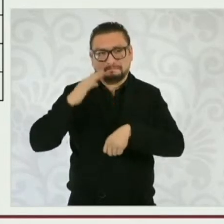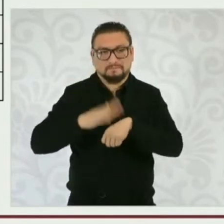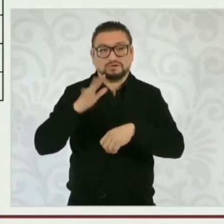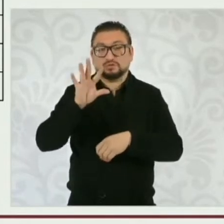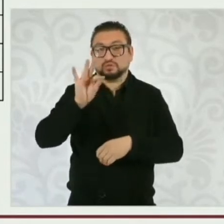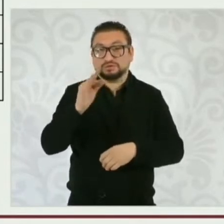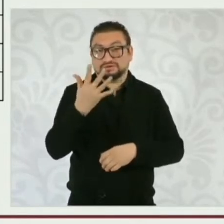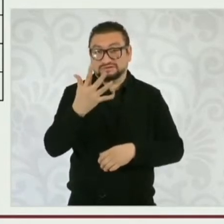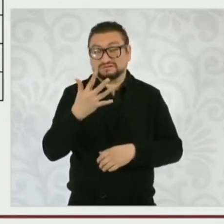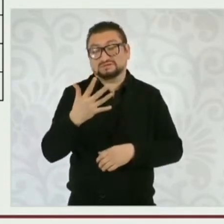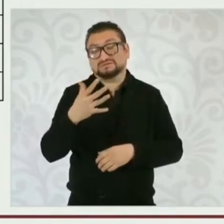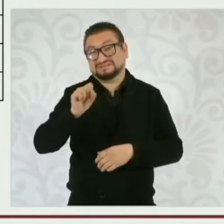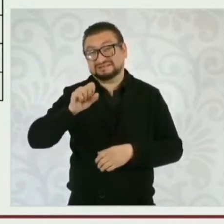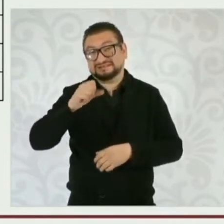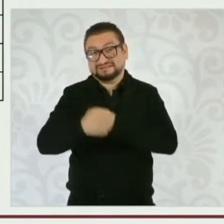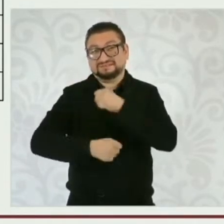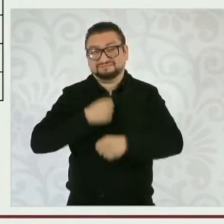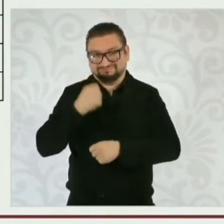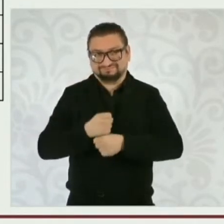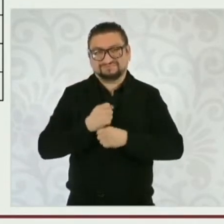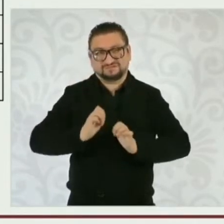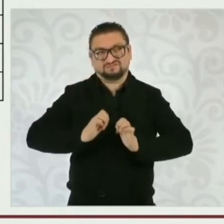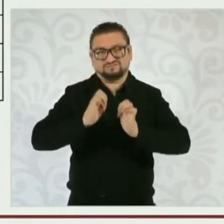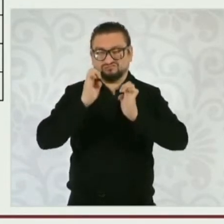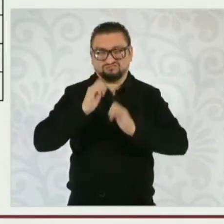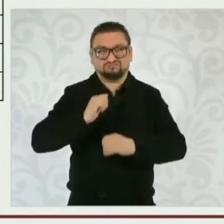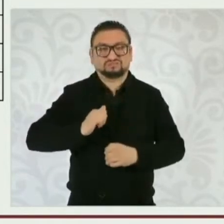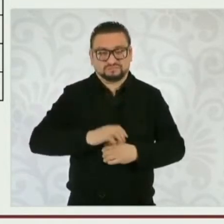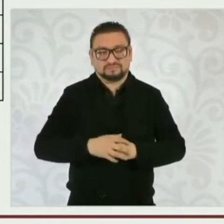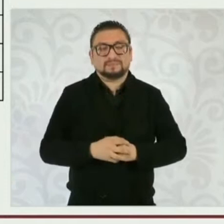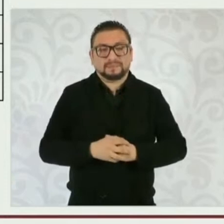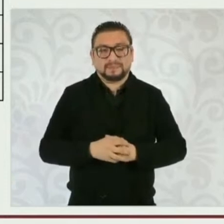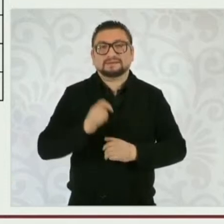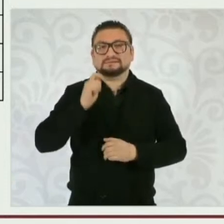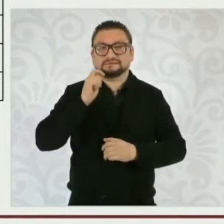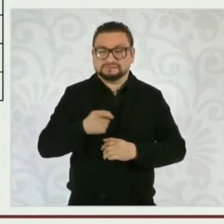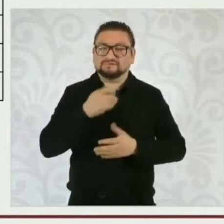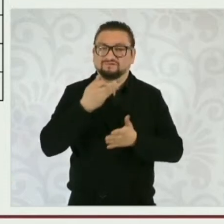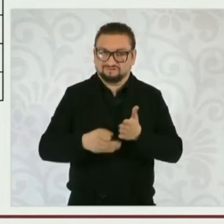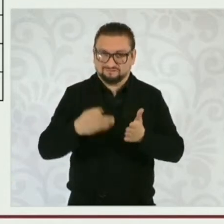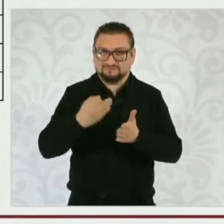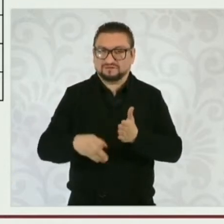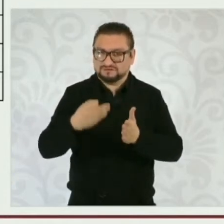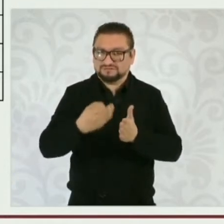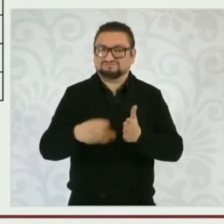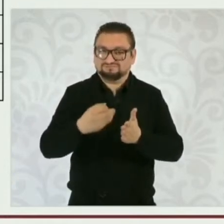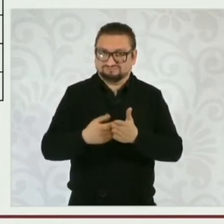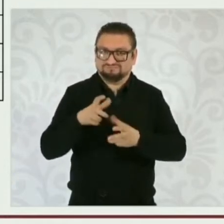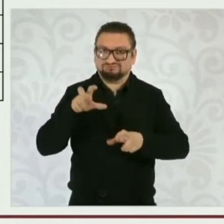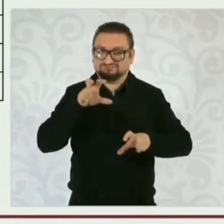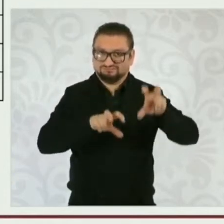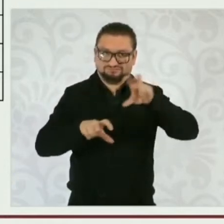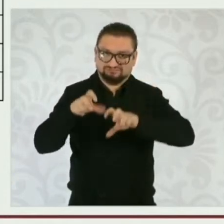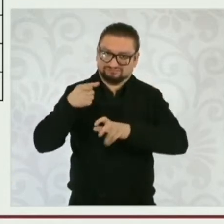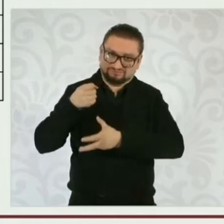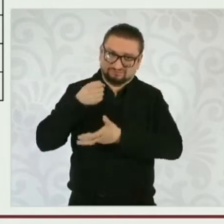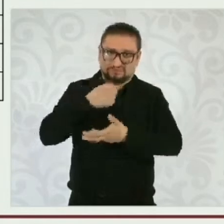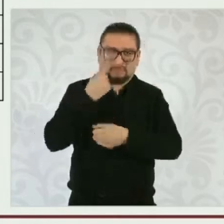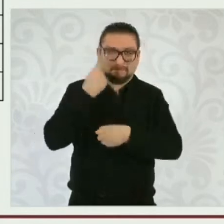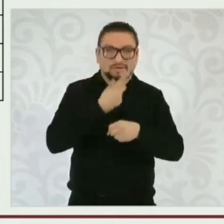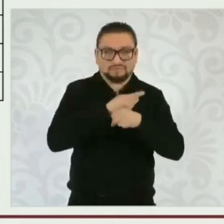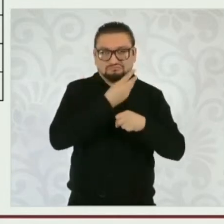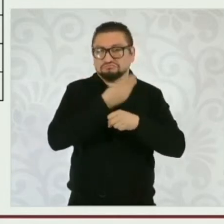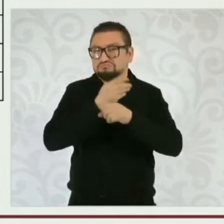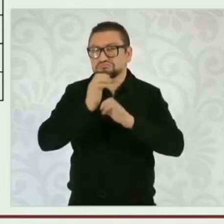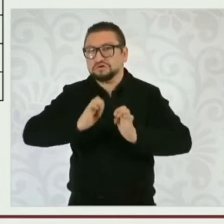y 45 más de 60 años. Eso quiere decir que hace falta una inversión para la renovación de